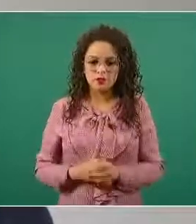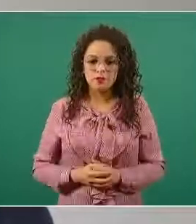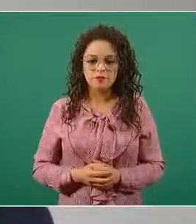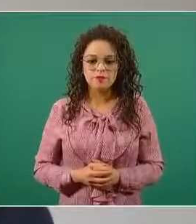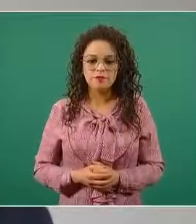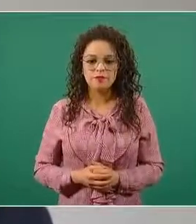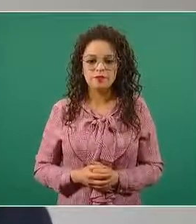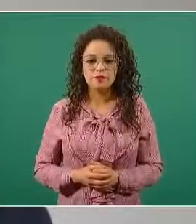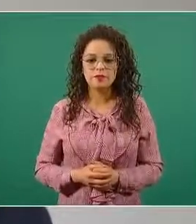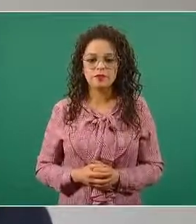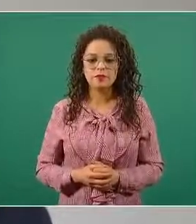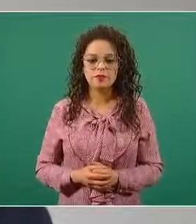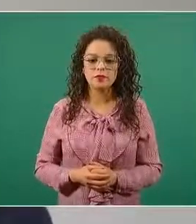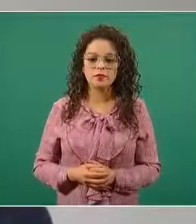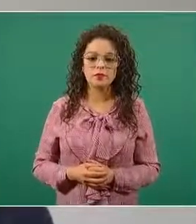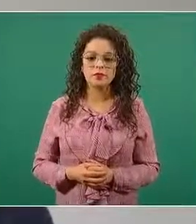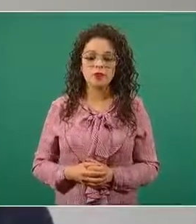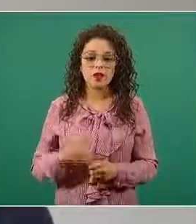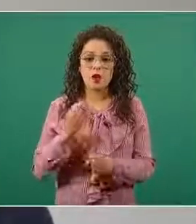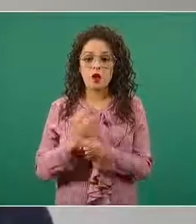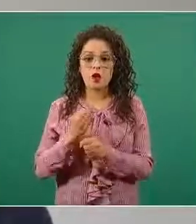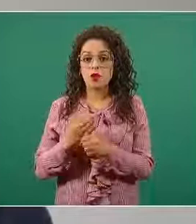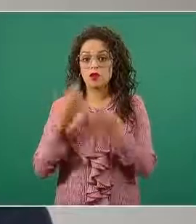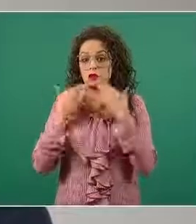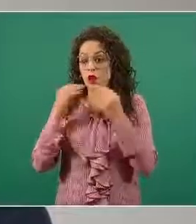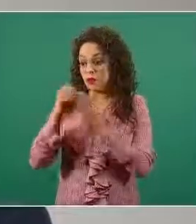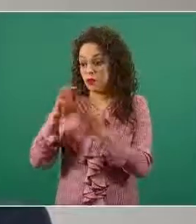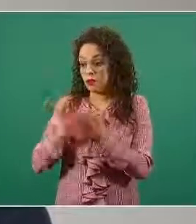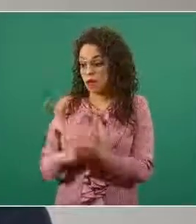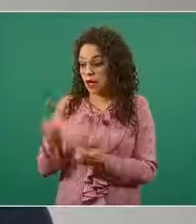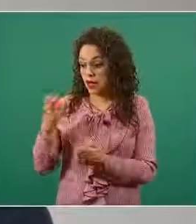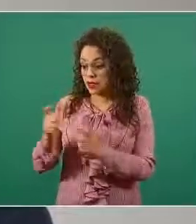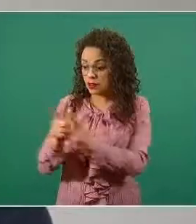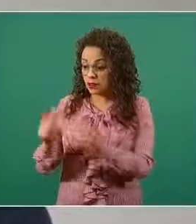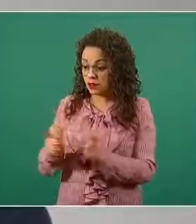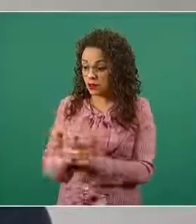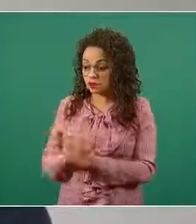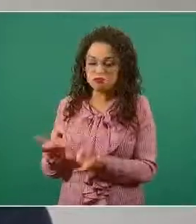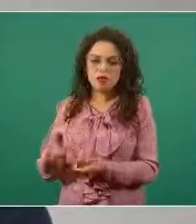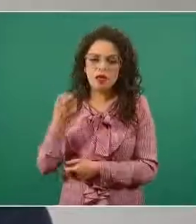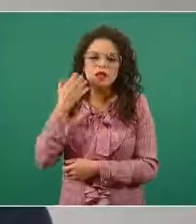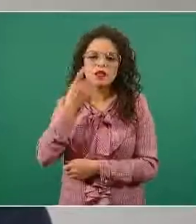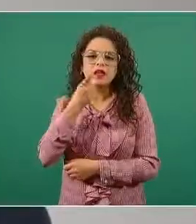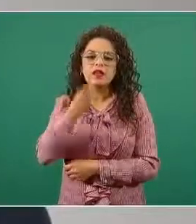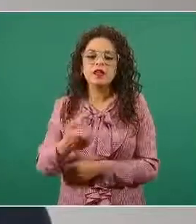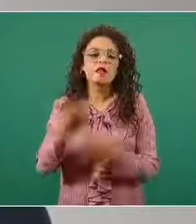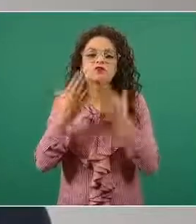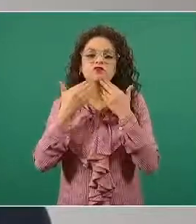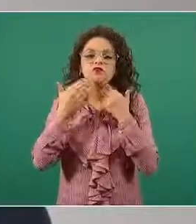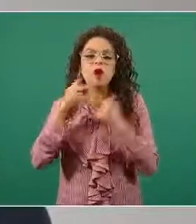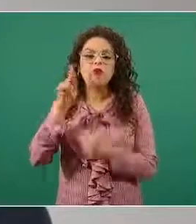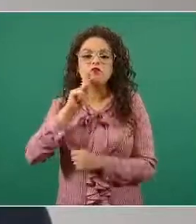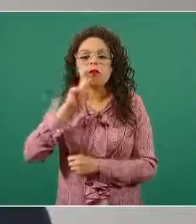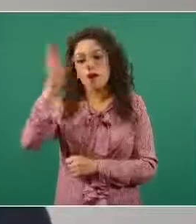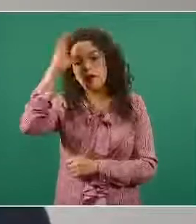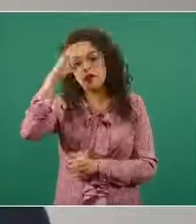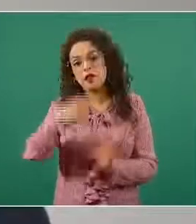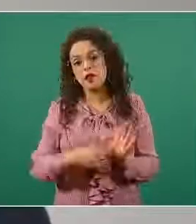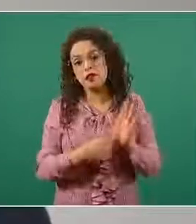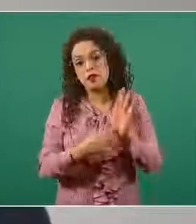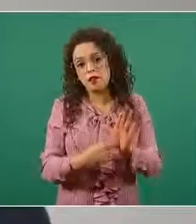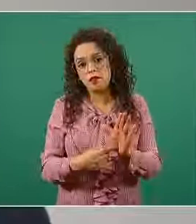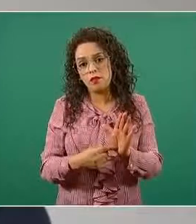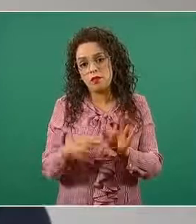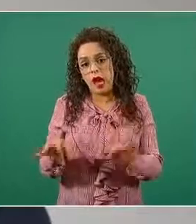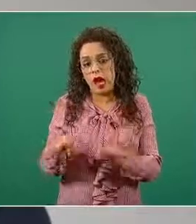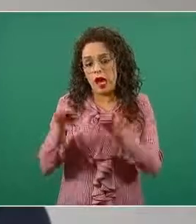estado incluidos en estos grupos, pues tampoco tenemos entonces la evidencia científica de los ensayos de la eficacia